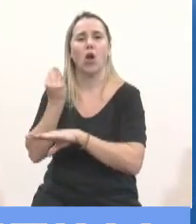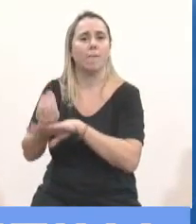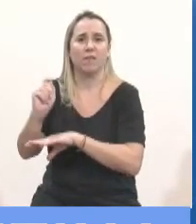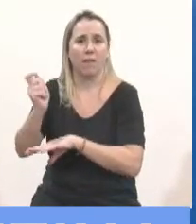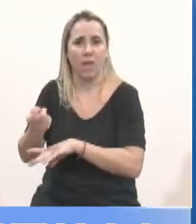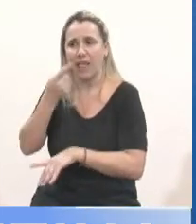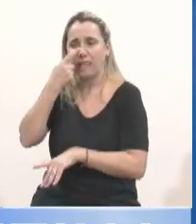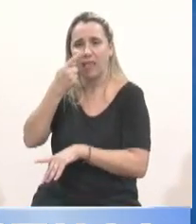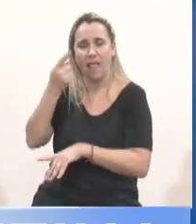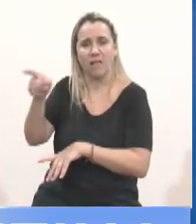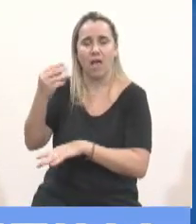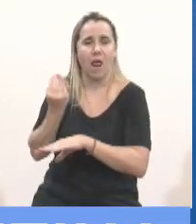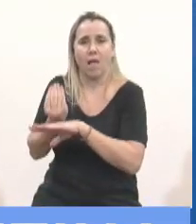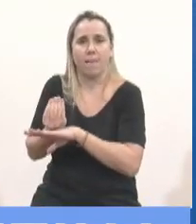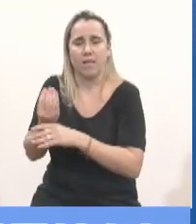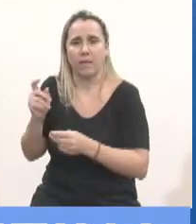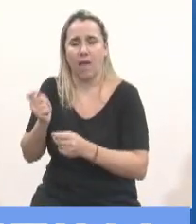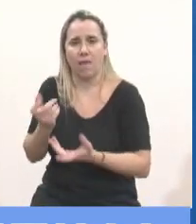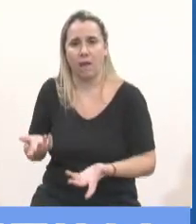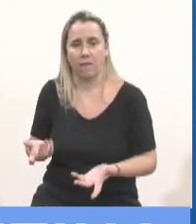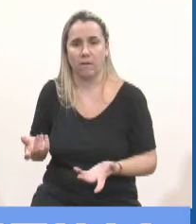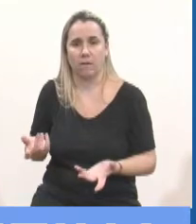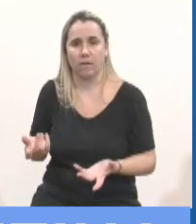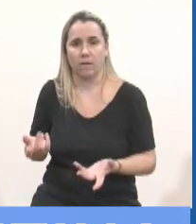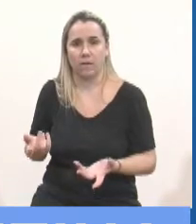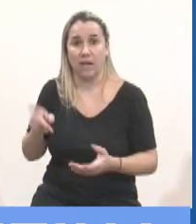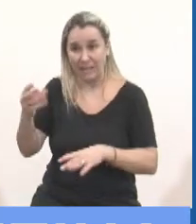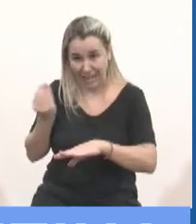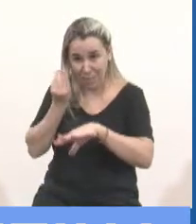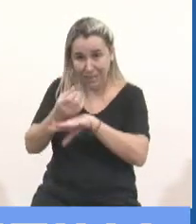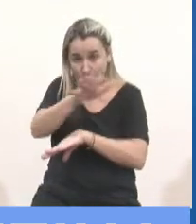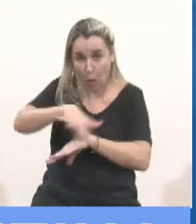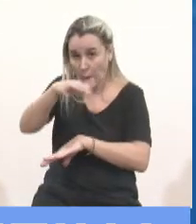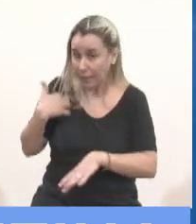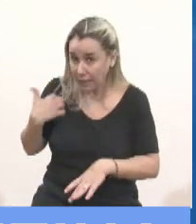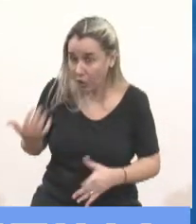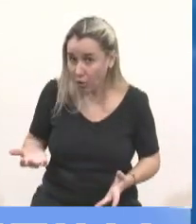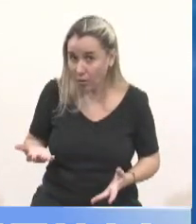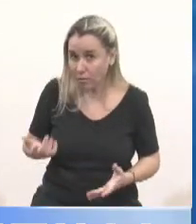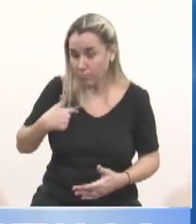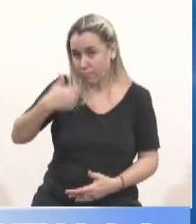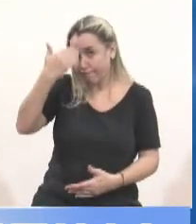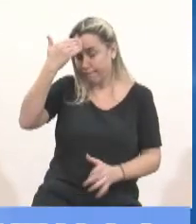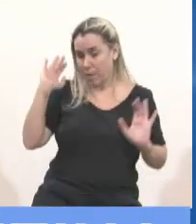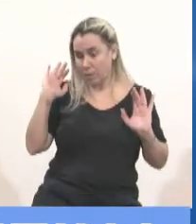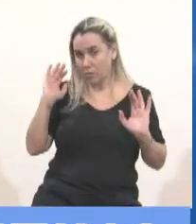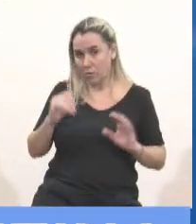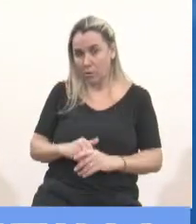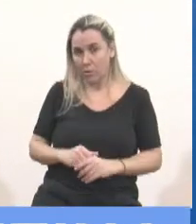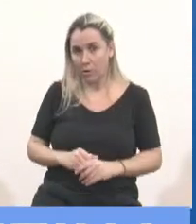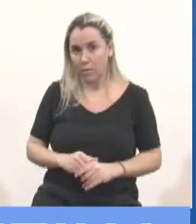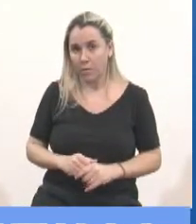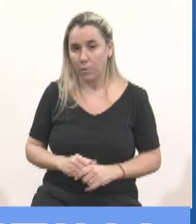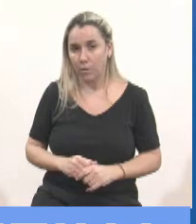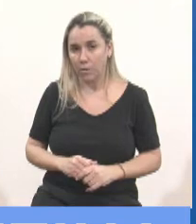¿Qué intereses representan cuando hablan? ¿Están representando al pueblo argentino? Me pregunto,